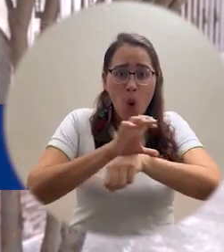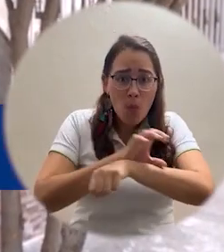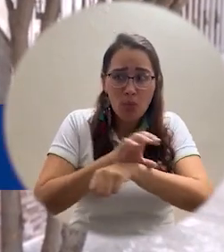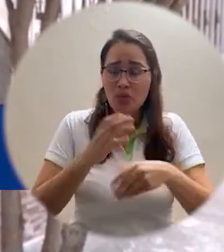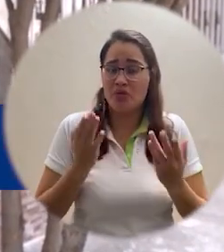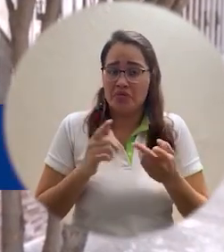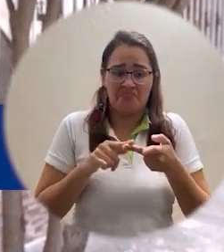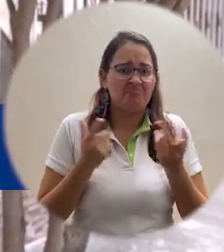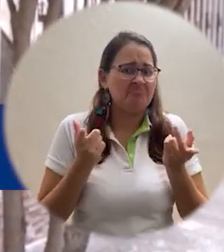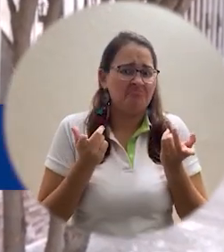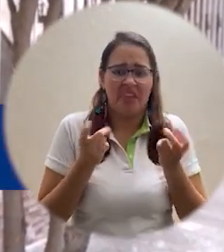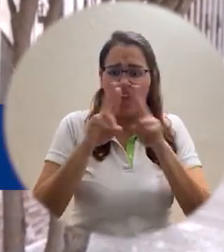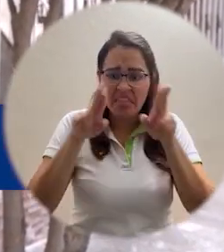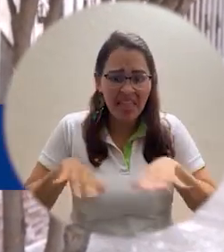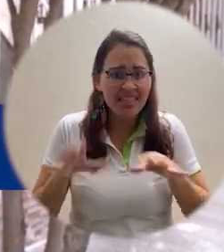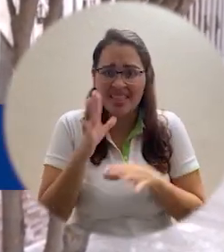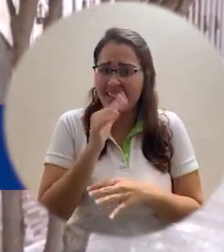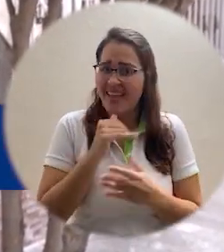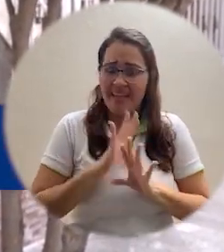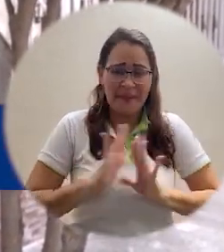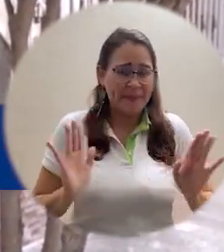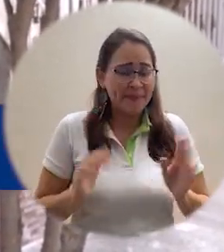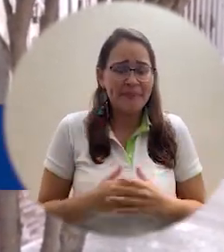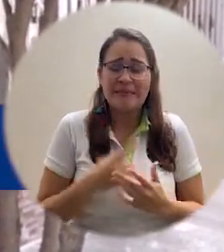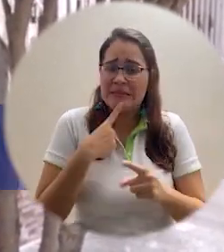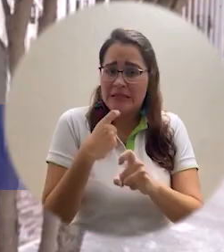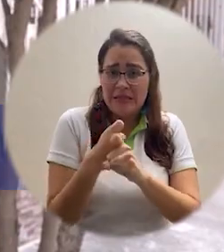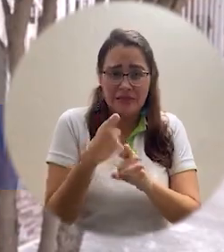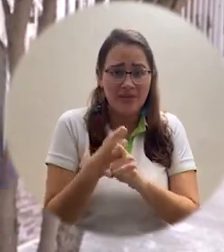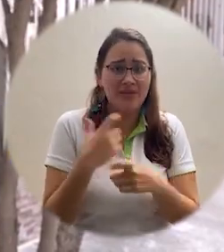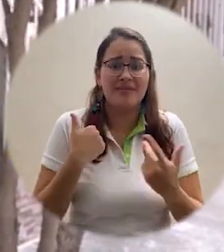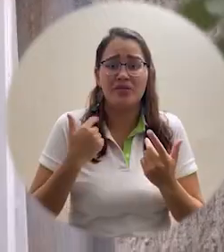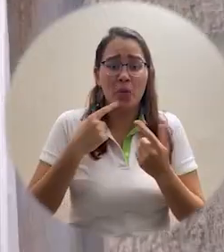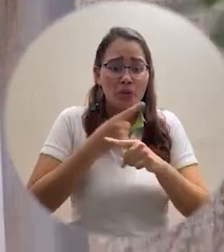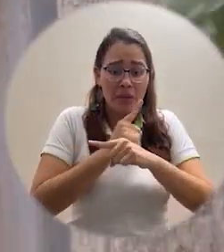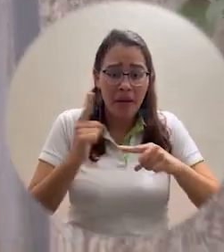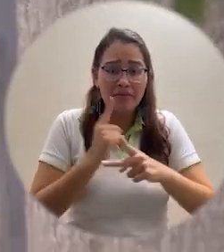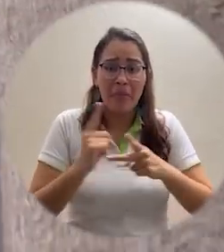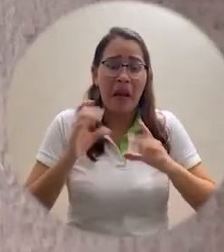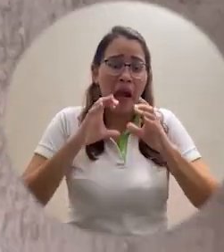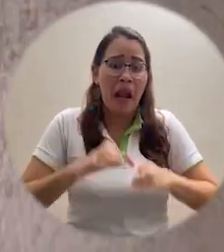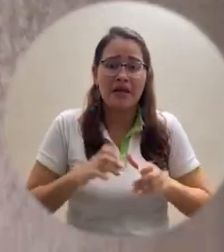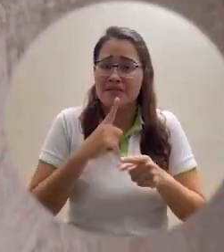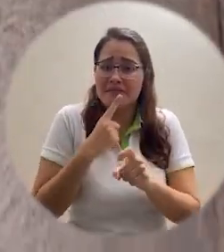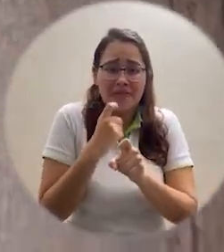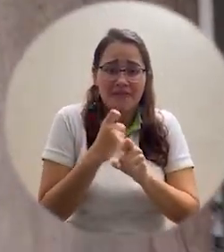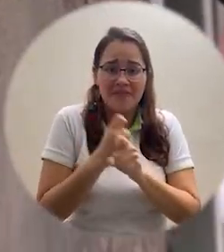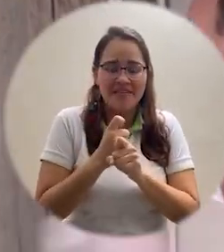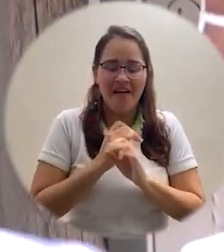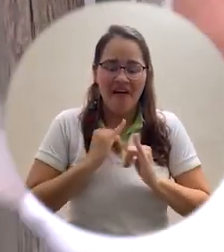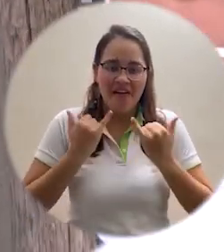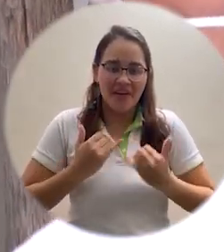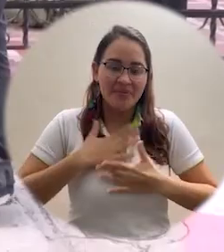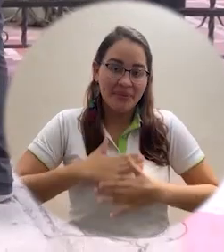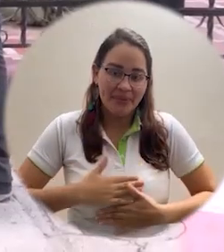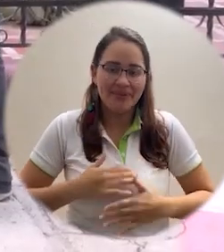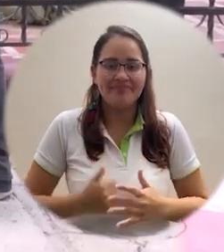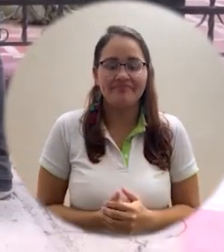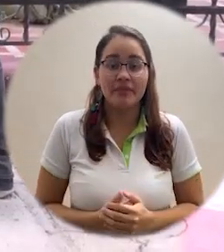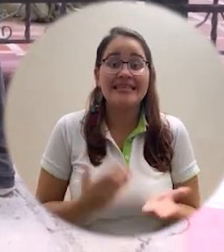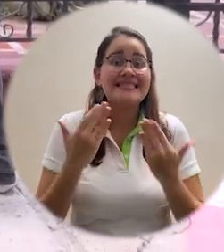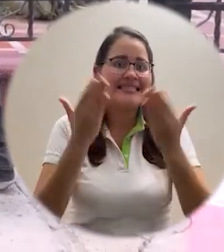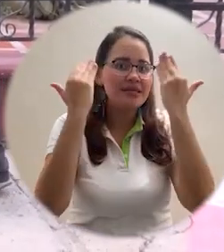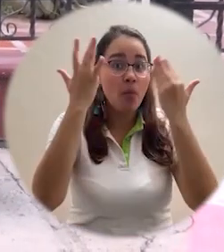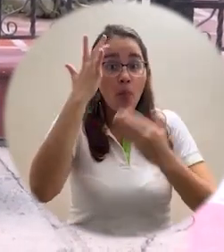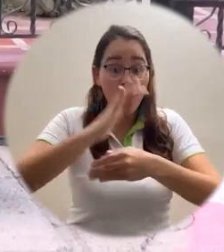No tenía computadora y acceso a internet tampoco. Entonces, pues, me había perdido varias semanas de clase. Iniciando porque